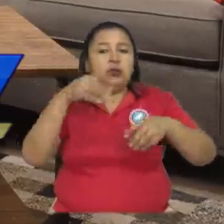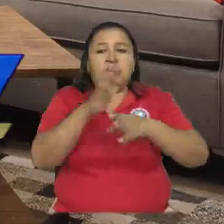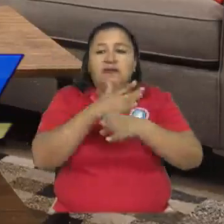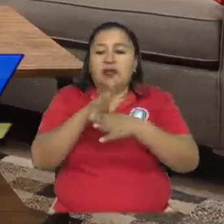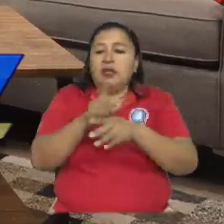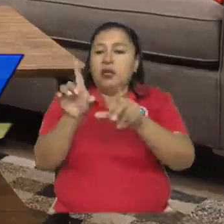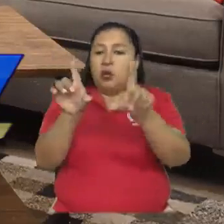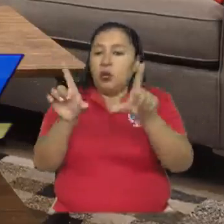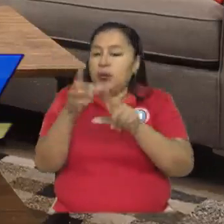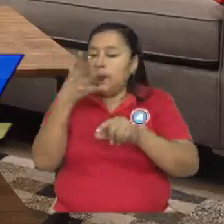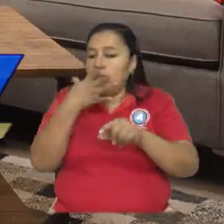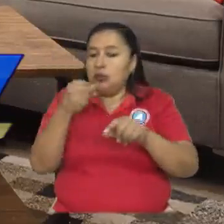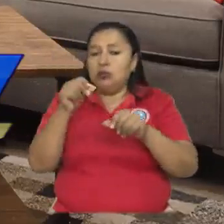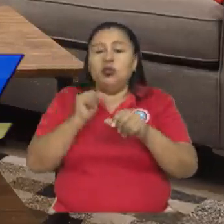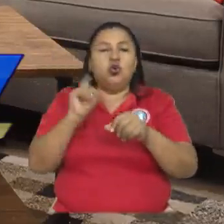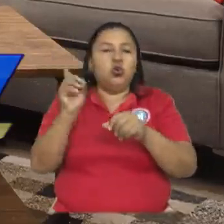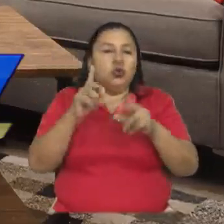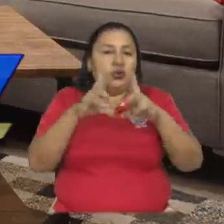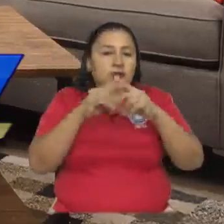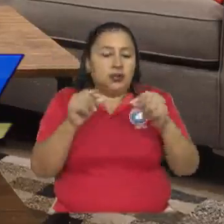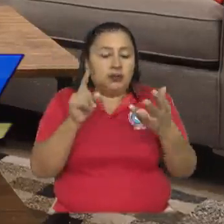diferentes atractivos de nuestro país.